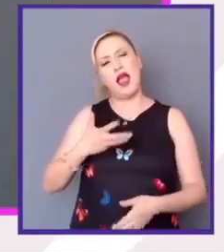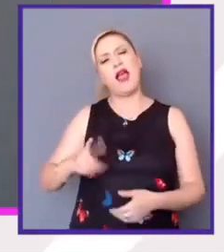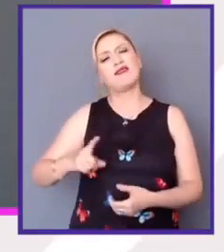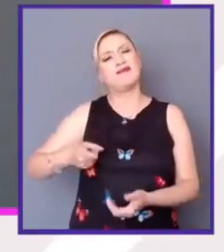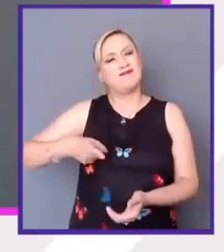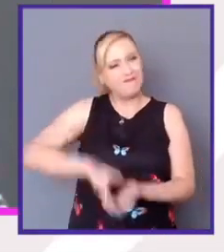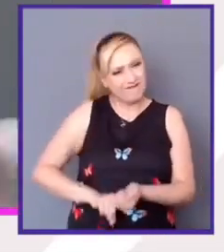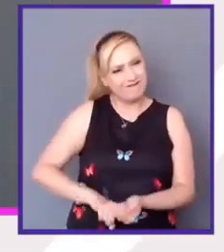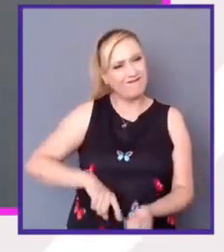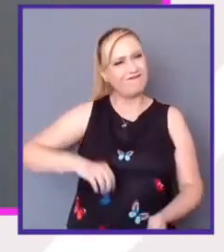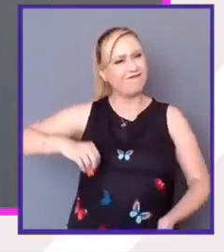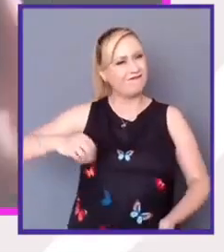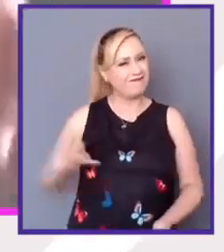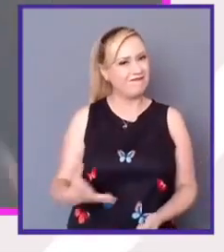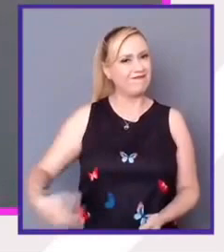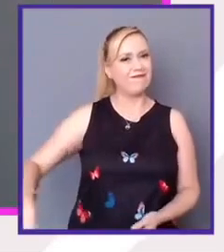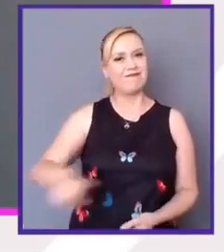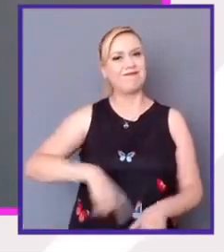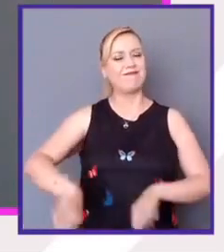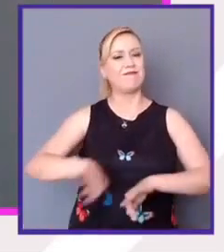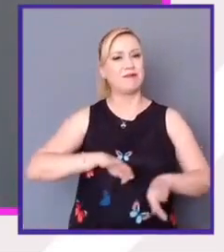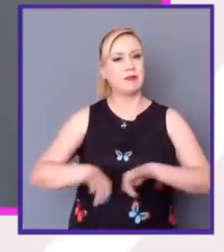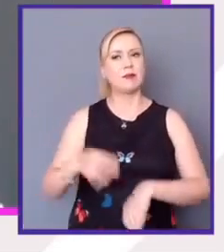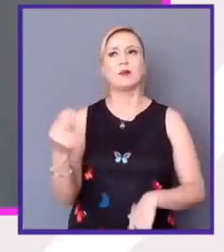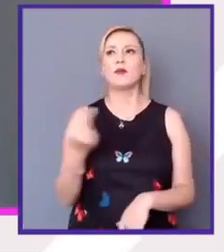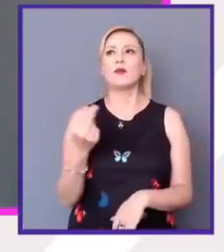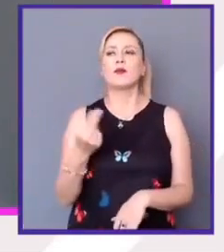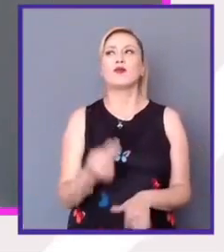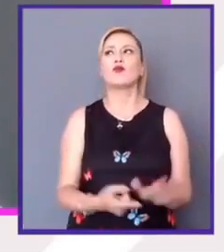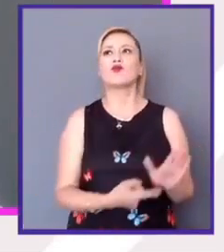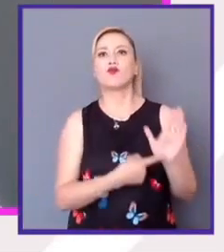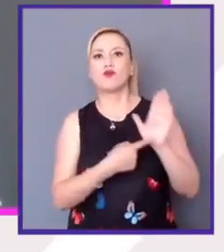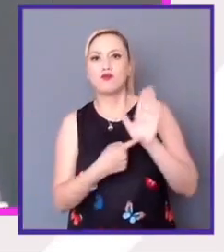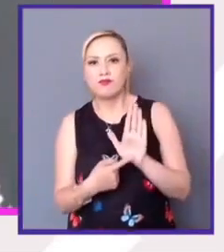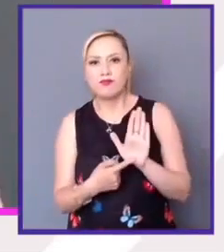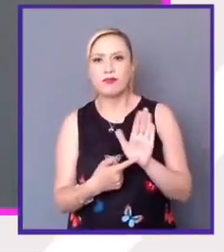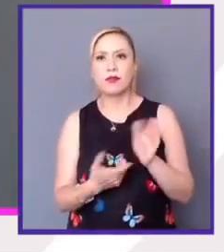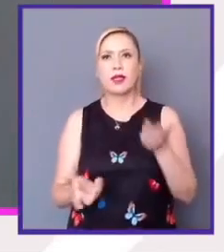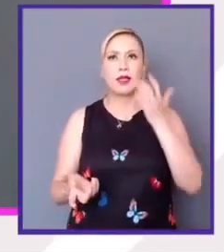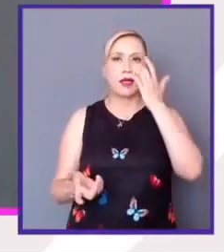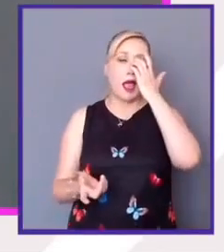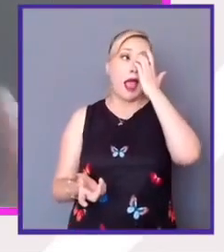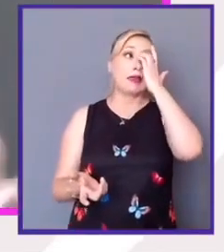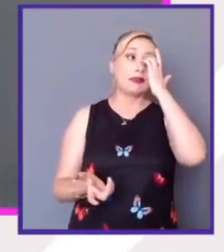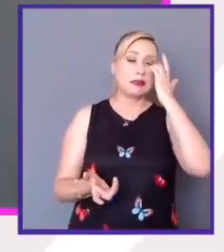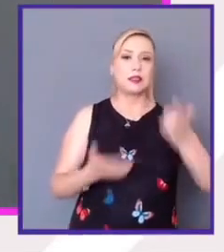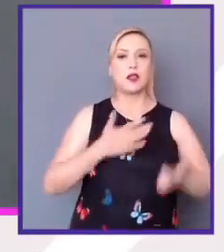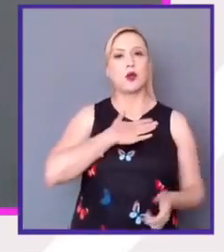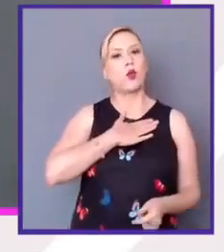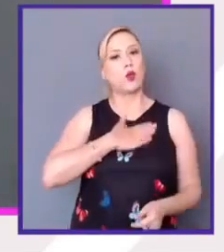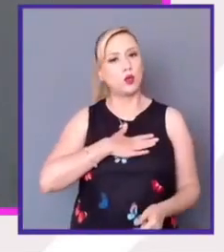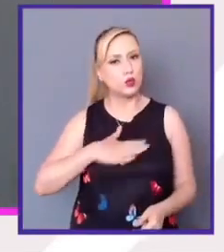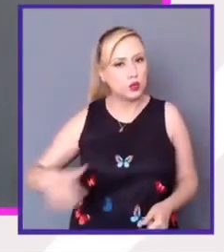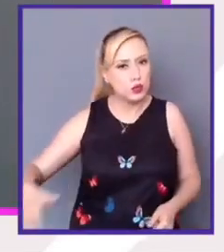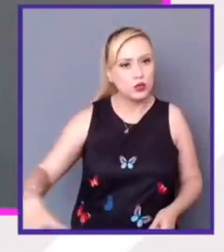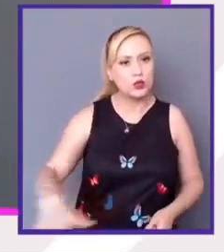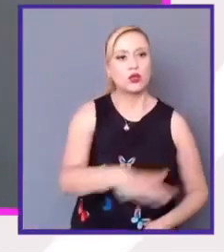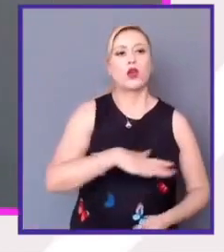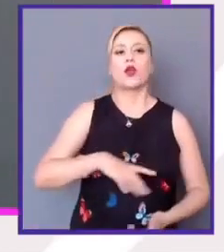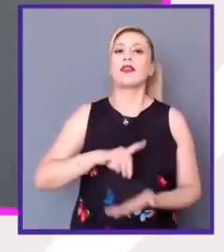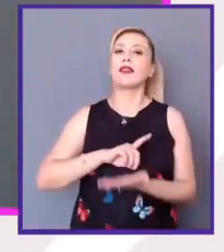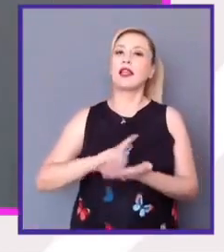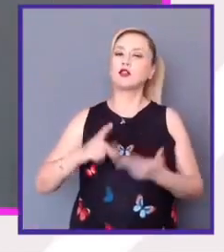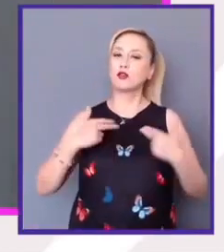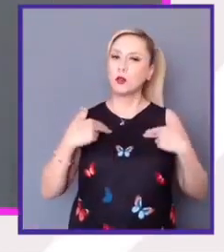espacios de trabajo, y que lo hagan desde una visión de justicia social, de derechos humanos, y desde una